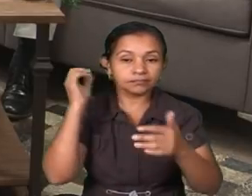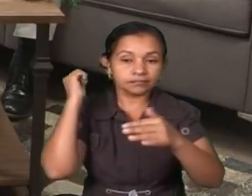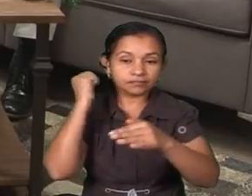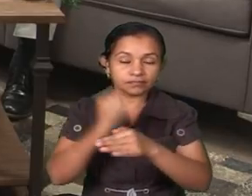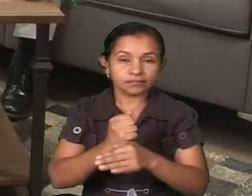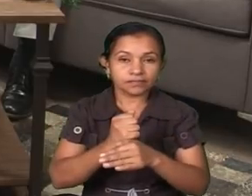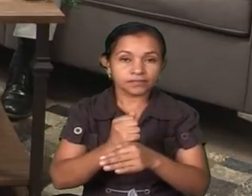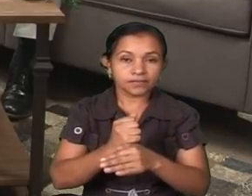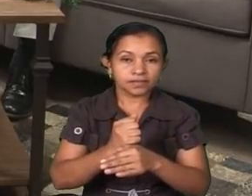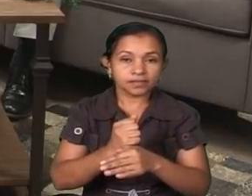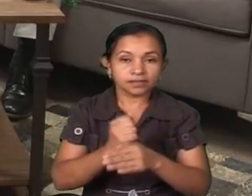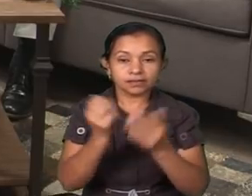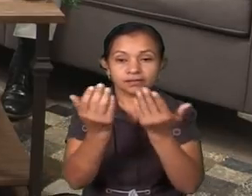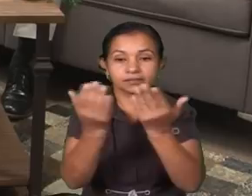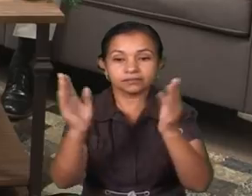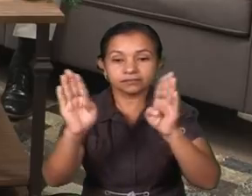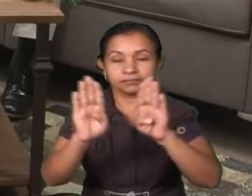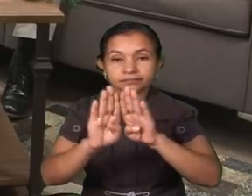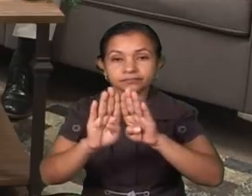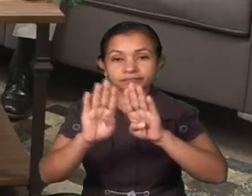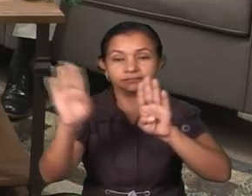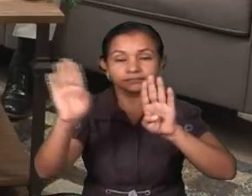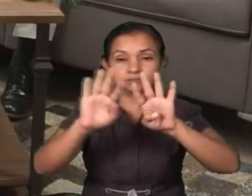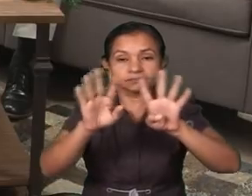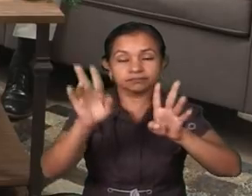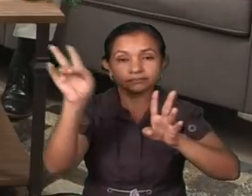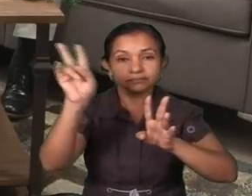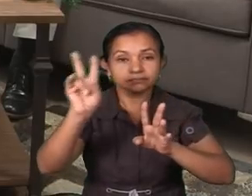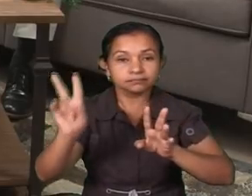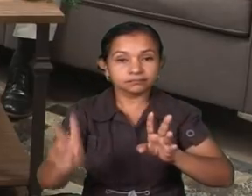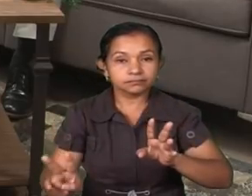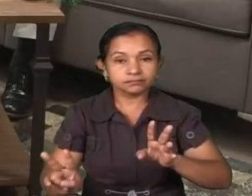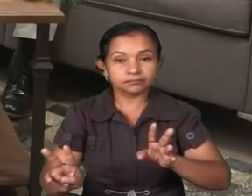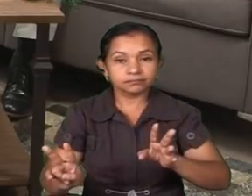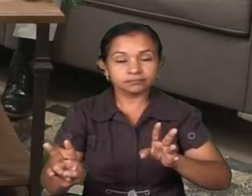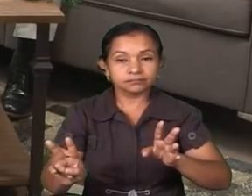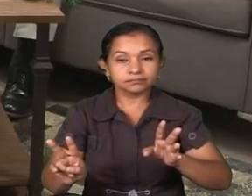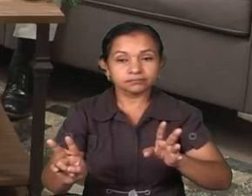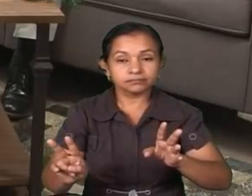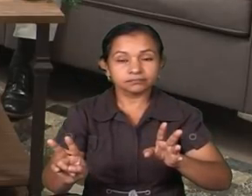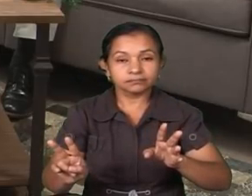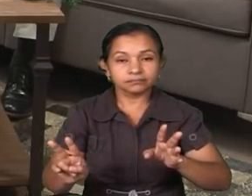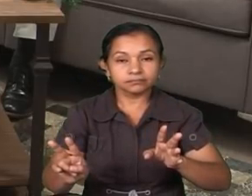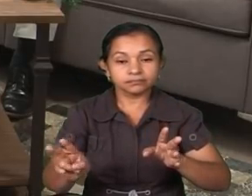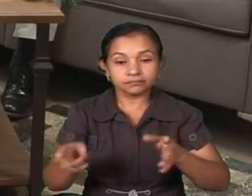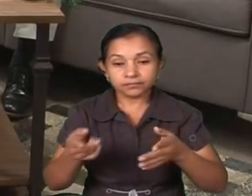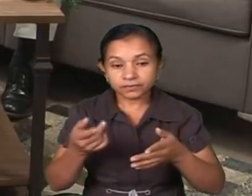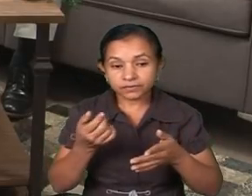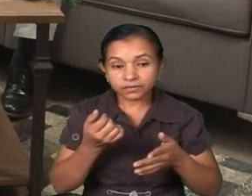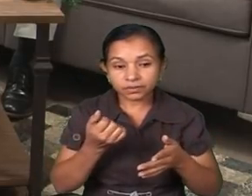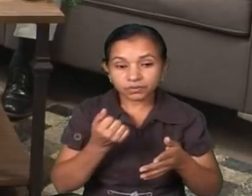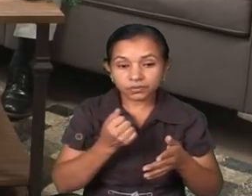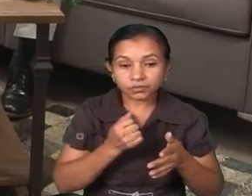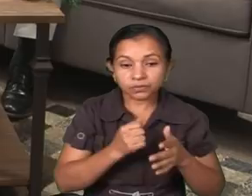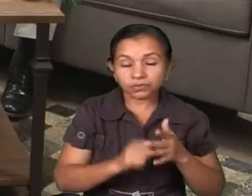asesina en su apartamento a esta venezolana por violarle a uno de sus pupilos, Silvio Báez.